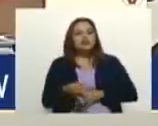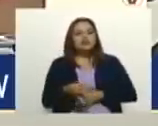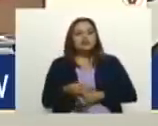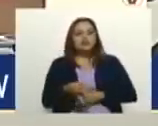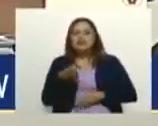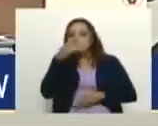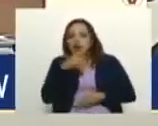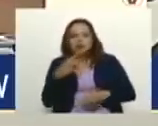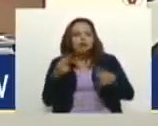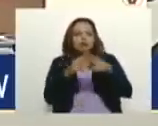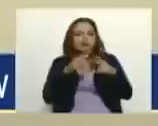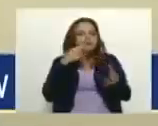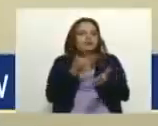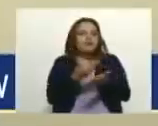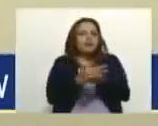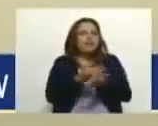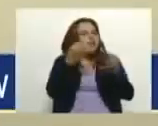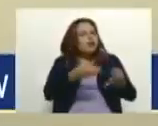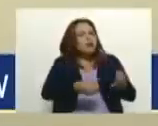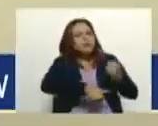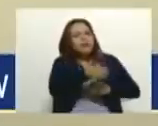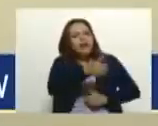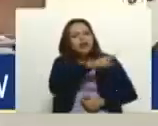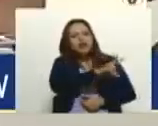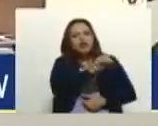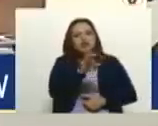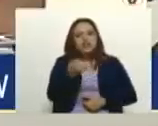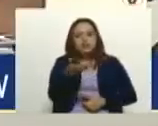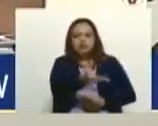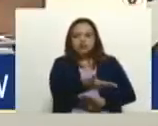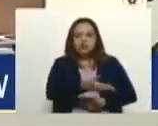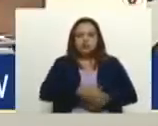conocimiento y sin tener pruebas son más de 200.